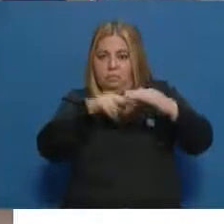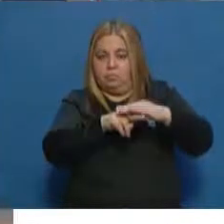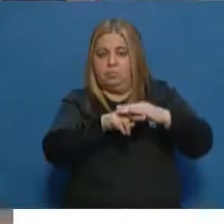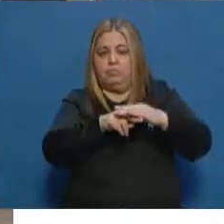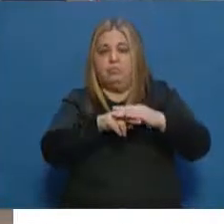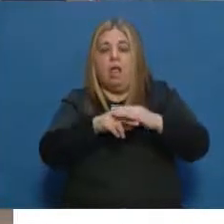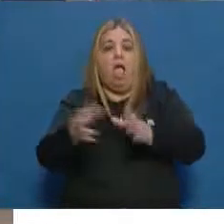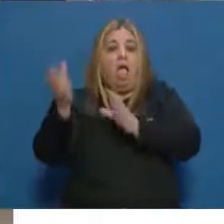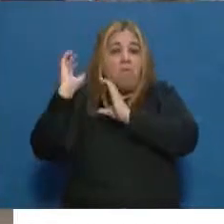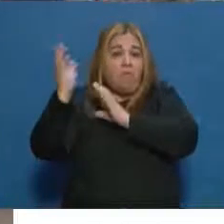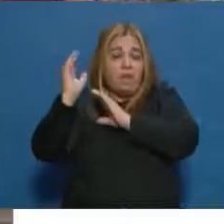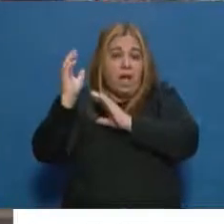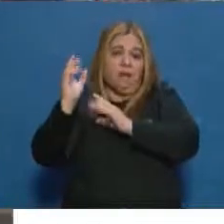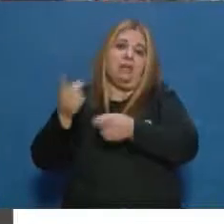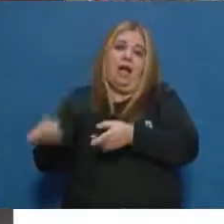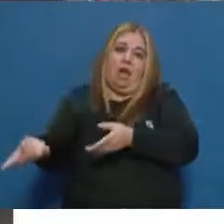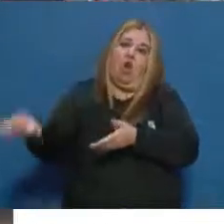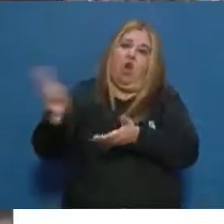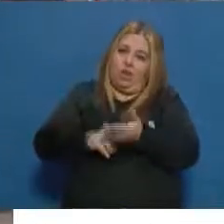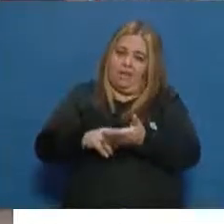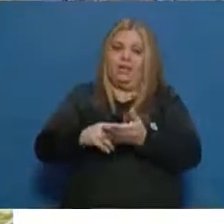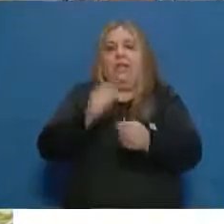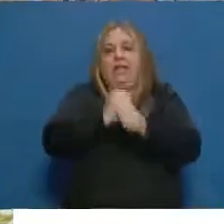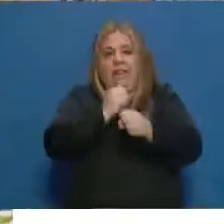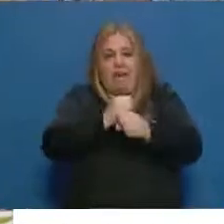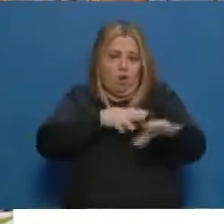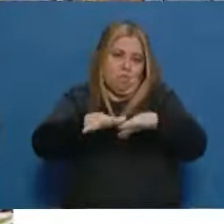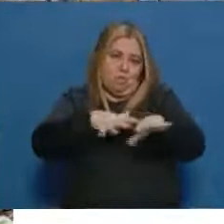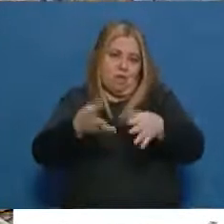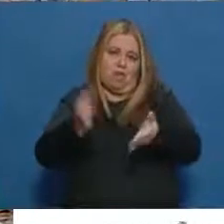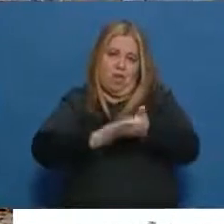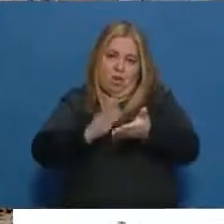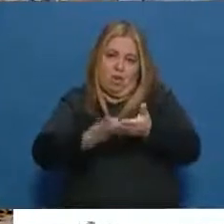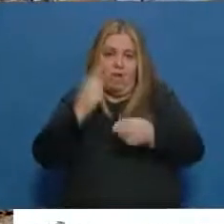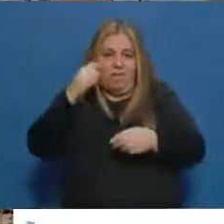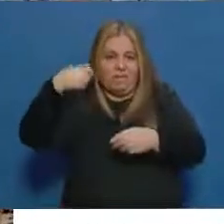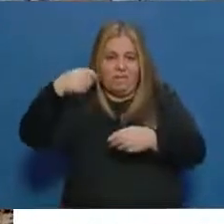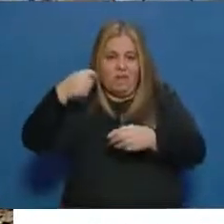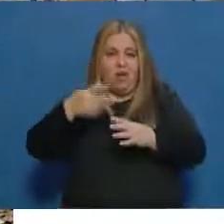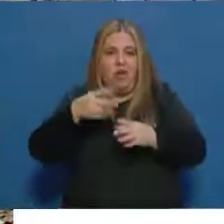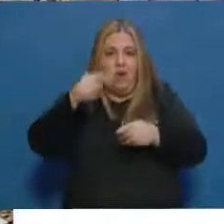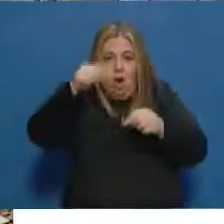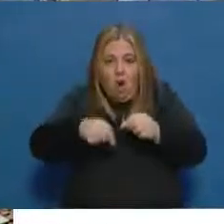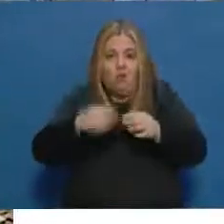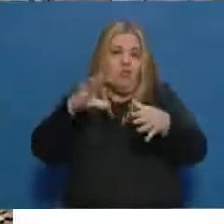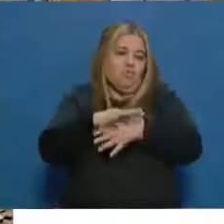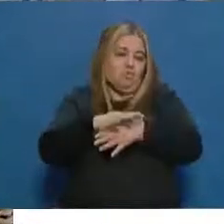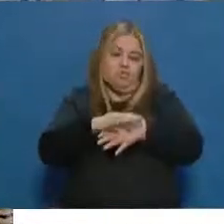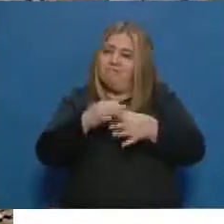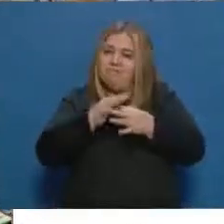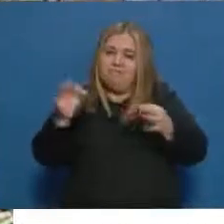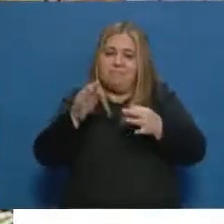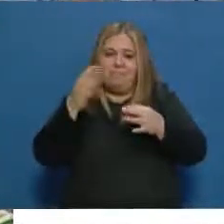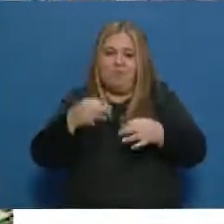Cruz la actividad volvió a ser normal. Las imágenes allí que estamos viendo pertenecen justamente al día de hoy. Claro, con